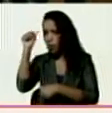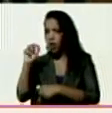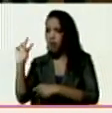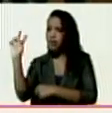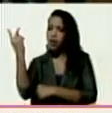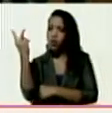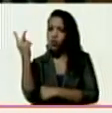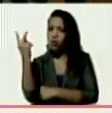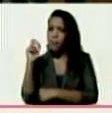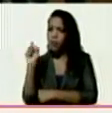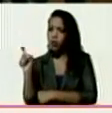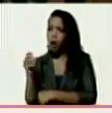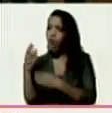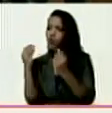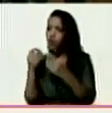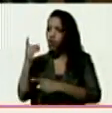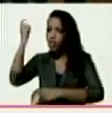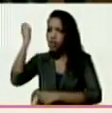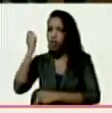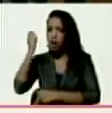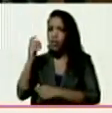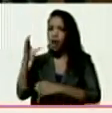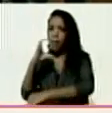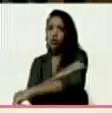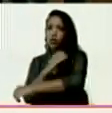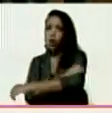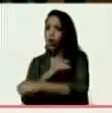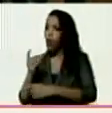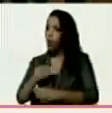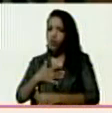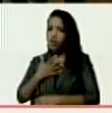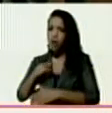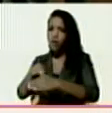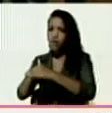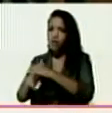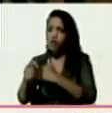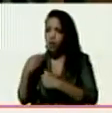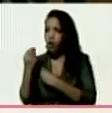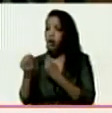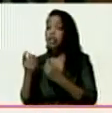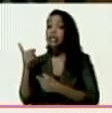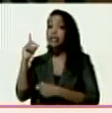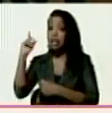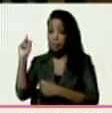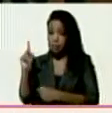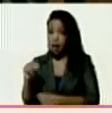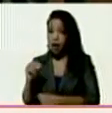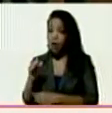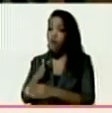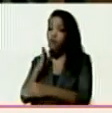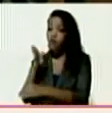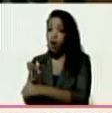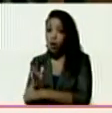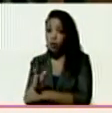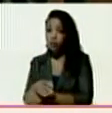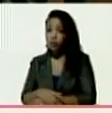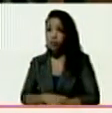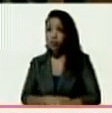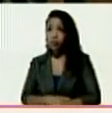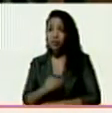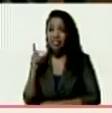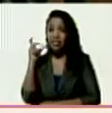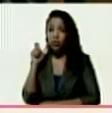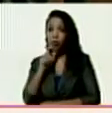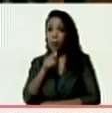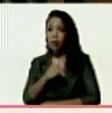¿usted sabe que muchos diputados de la oposición no pudieron ingresar al Parlamento y que incluso fueron agredidos por organismos de seguridad a